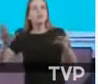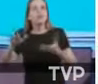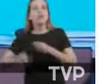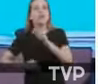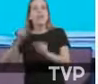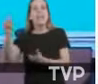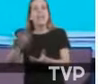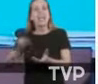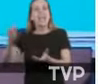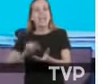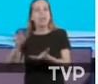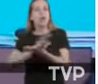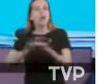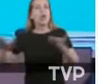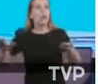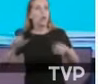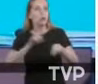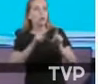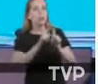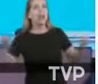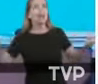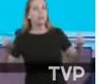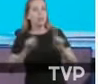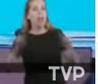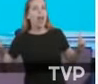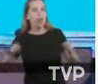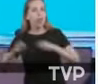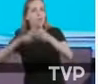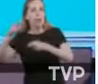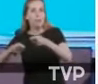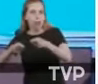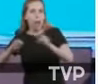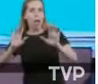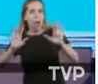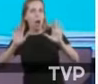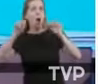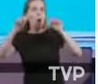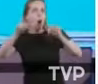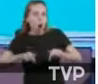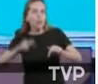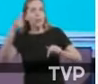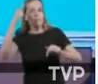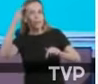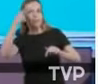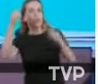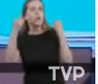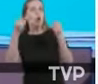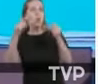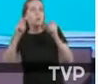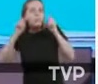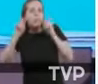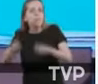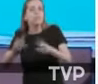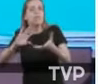de Resiliencia y Sostenibilidad, con plazos más largos. Hoy se está negociando en el seno de la comunidad internacional cuáles van a ser las características de esa